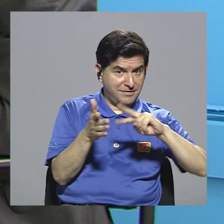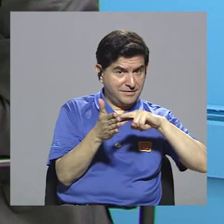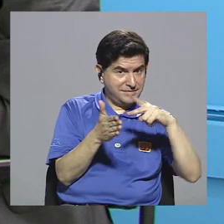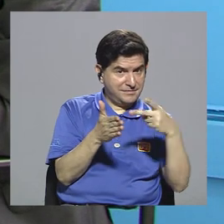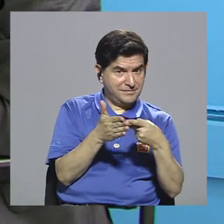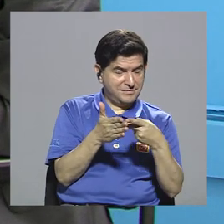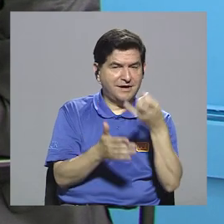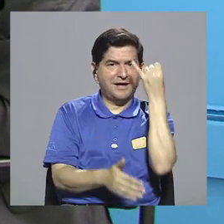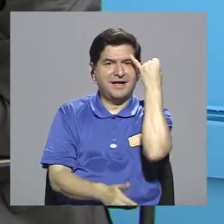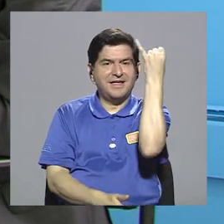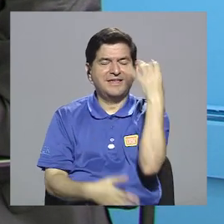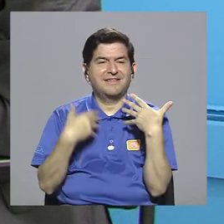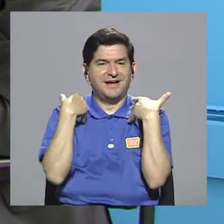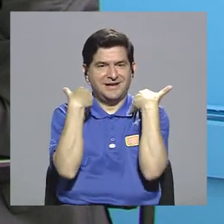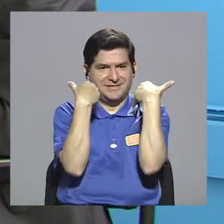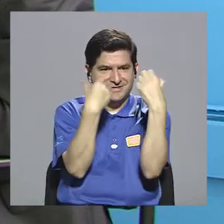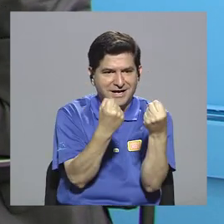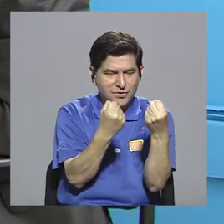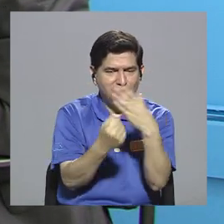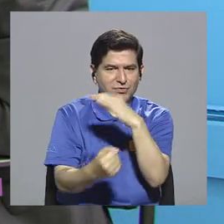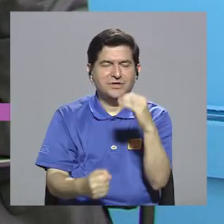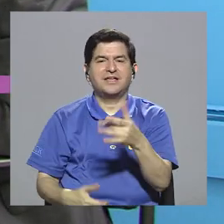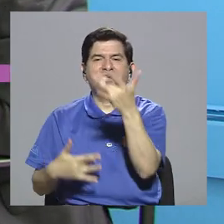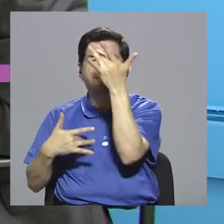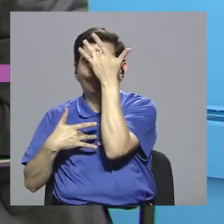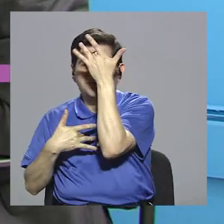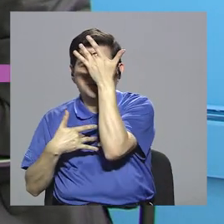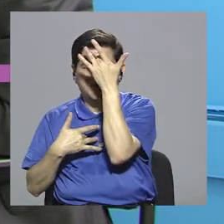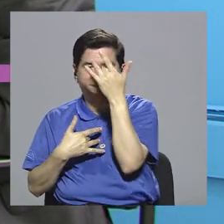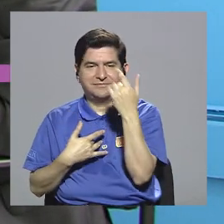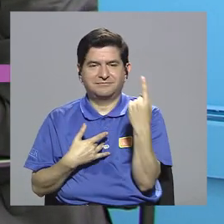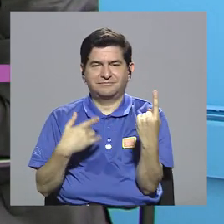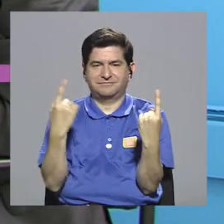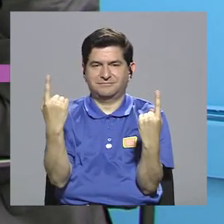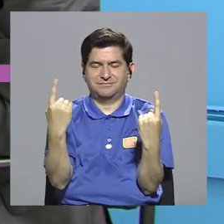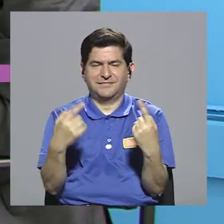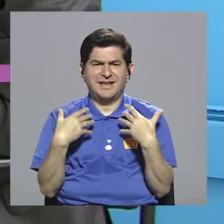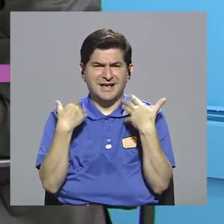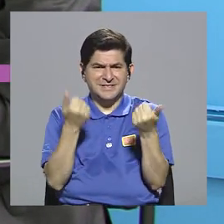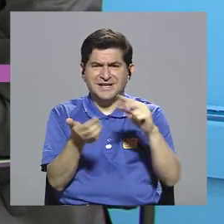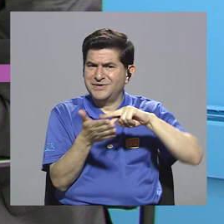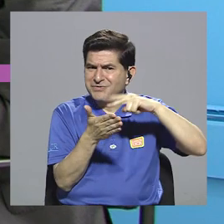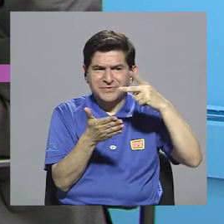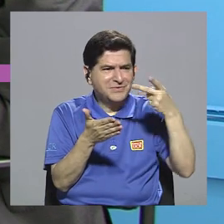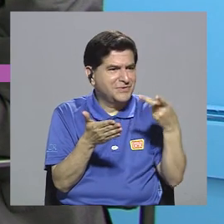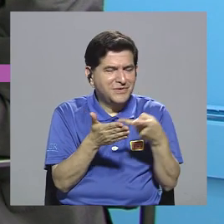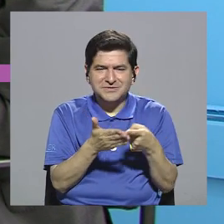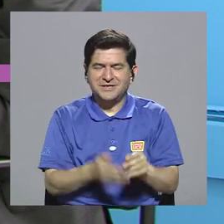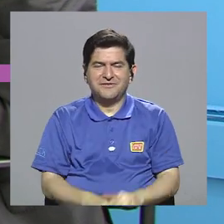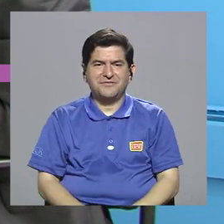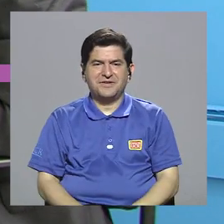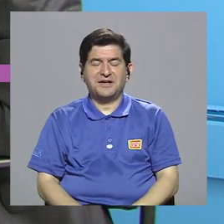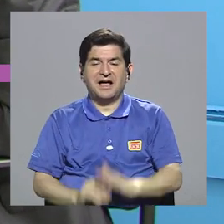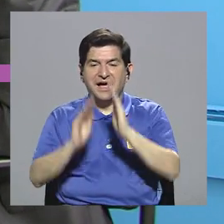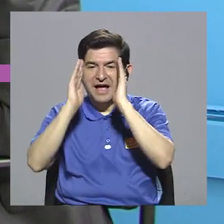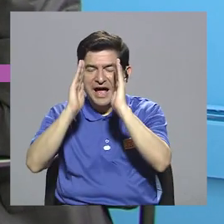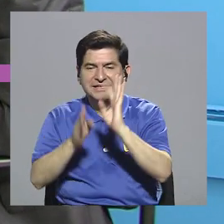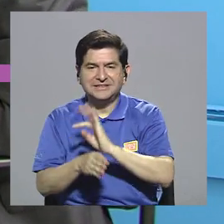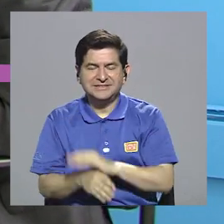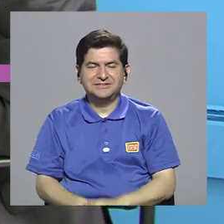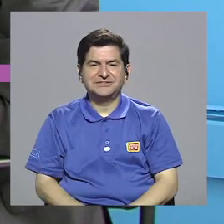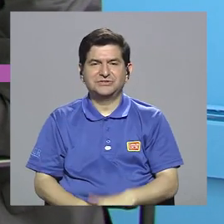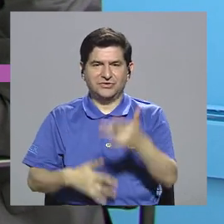el concepto de salud el concepto de enfermedad la salud no es sólo el tratar la enfermedad